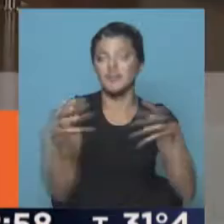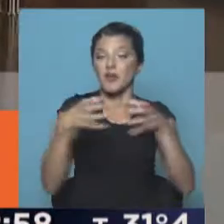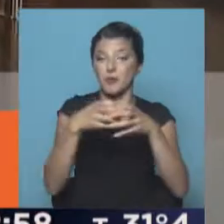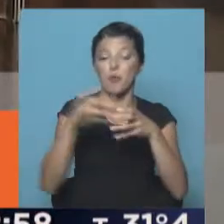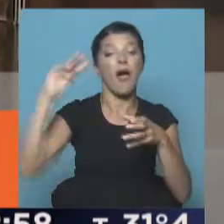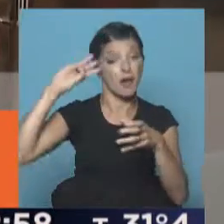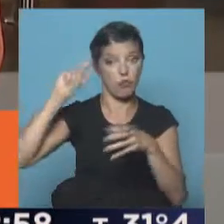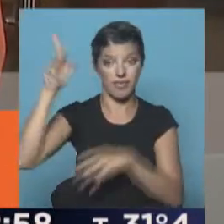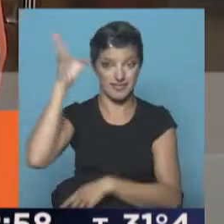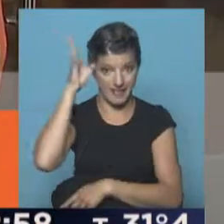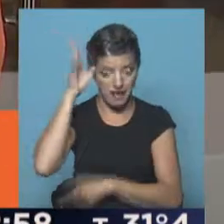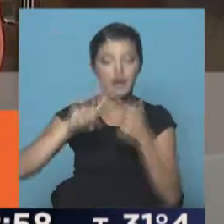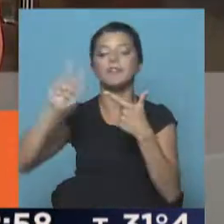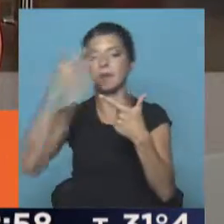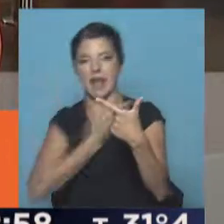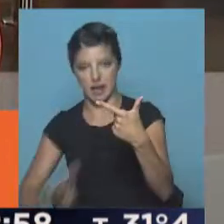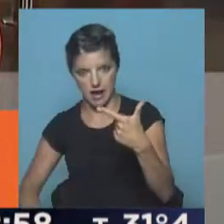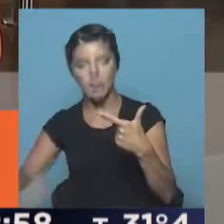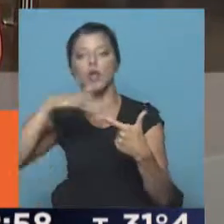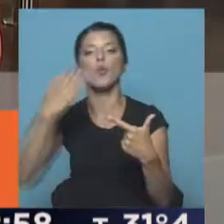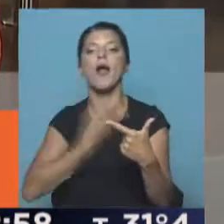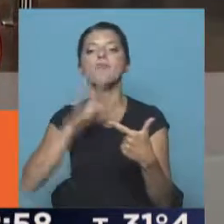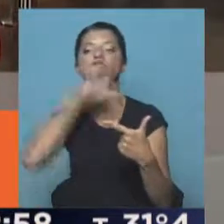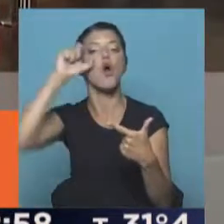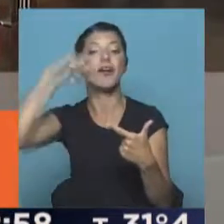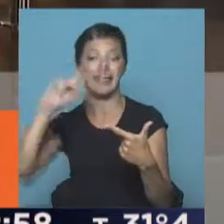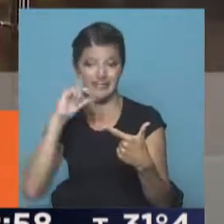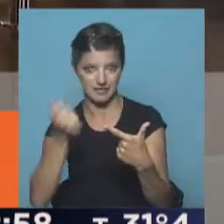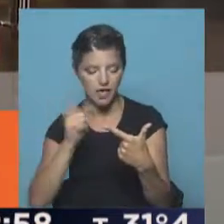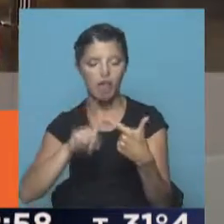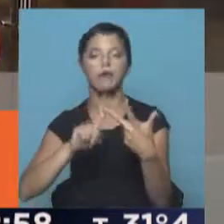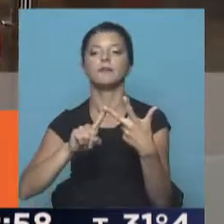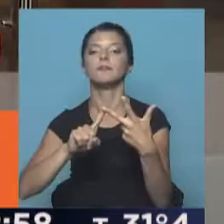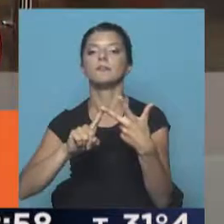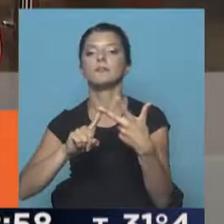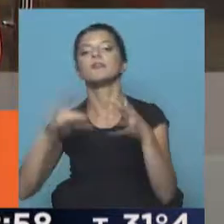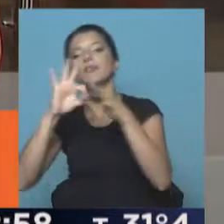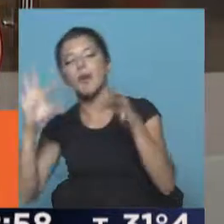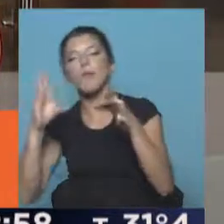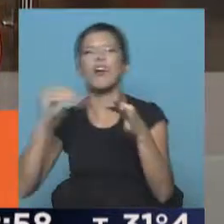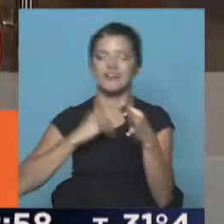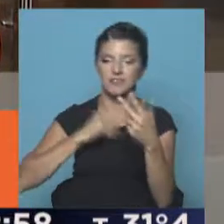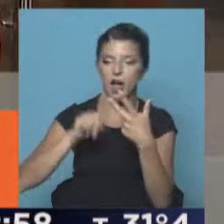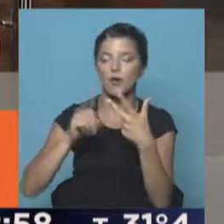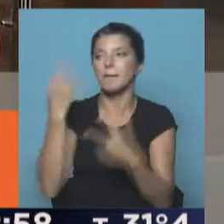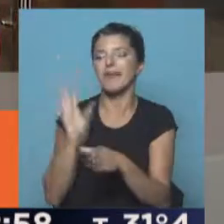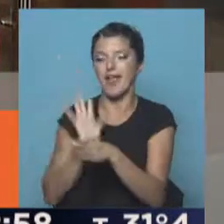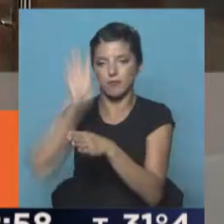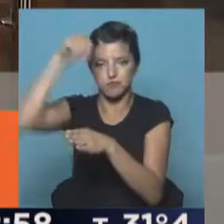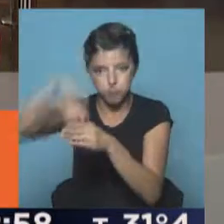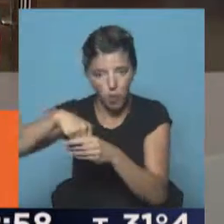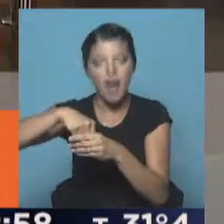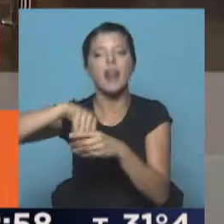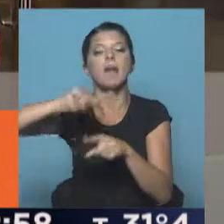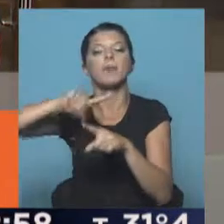en Italia, fue alcalde de Florencia, es de origen democristiano o alguien que entró a la política en las